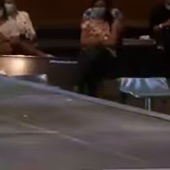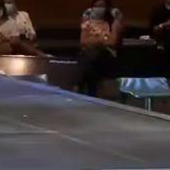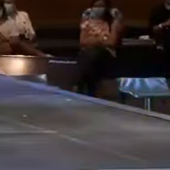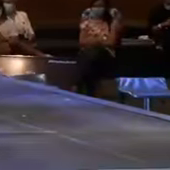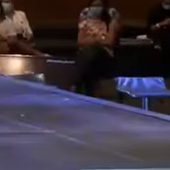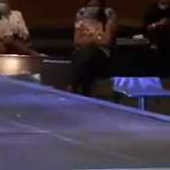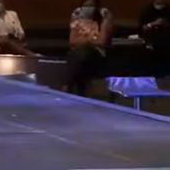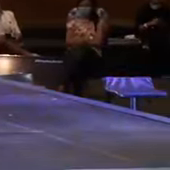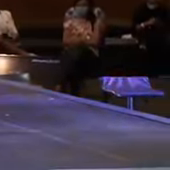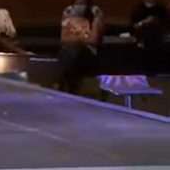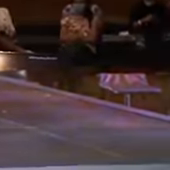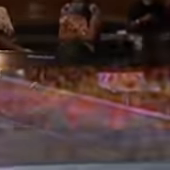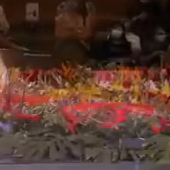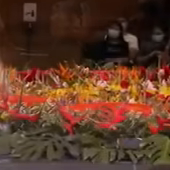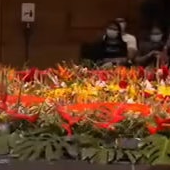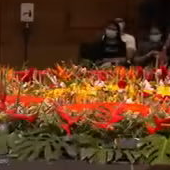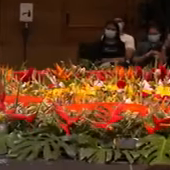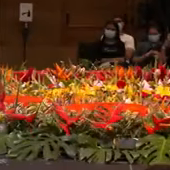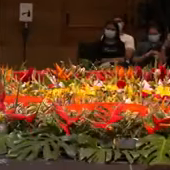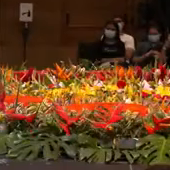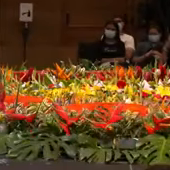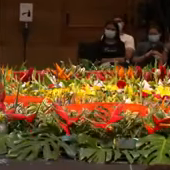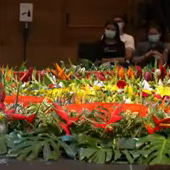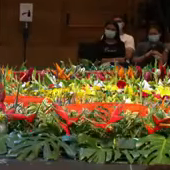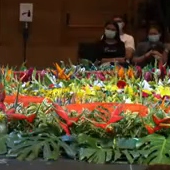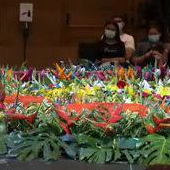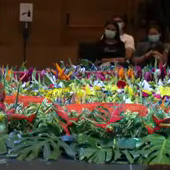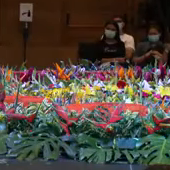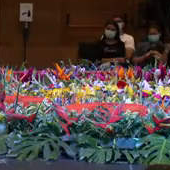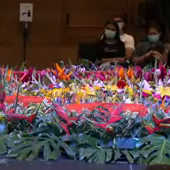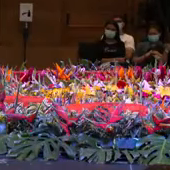m ah